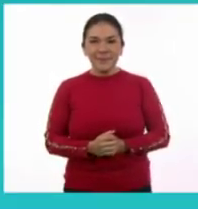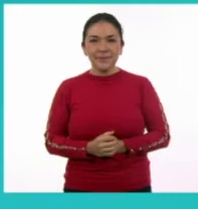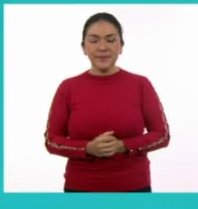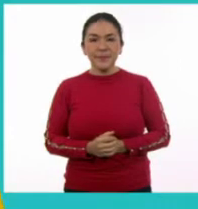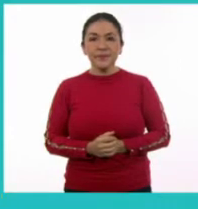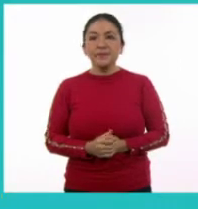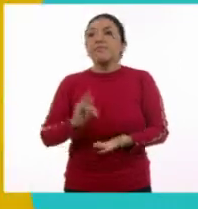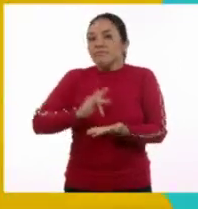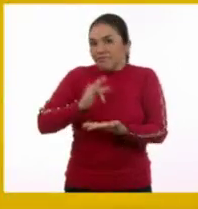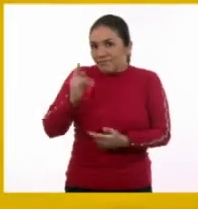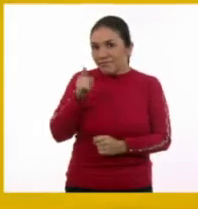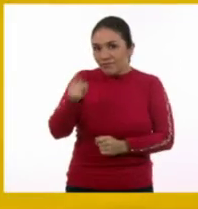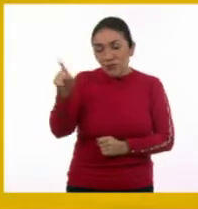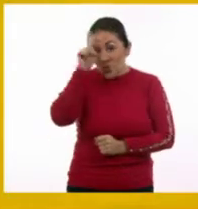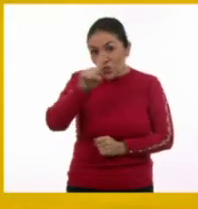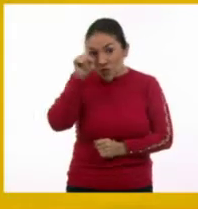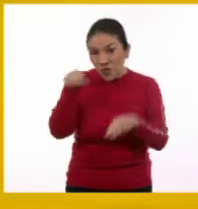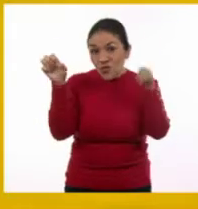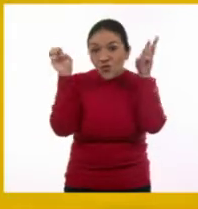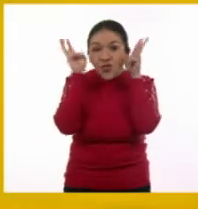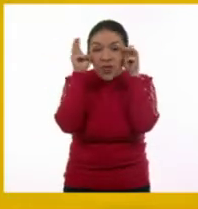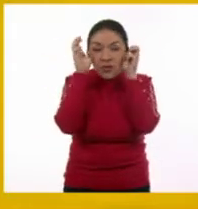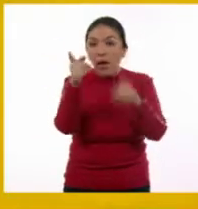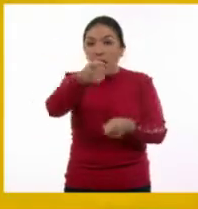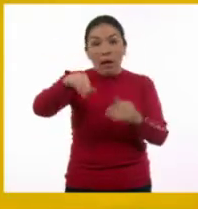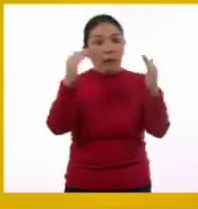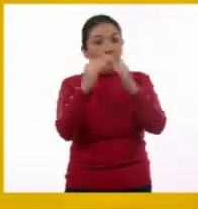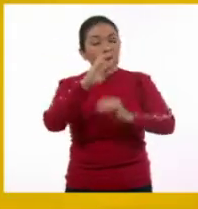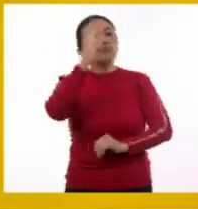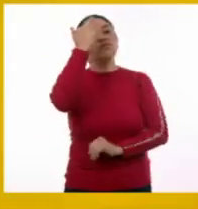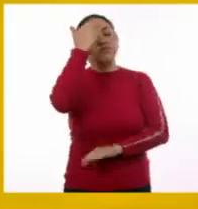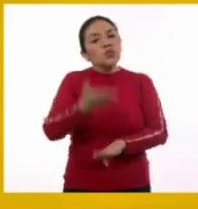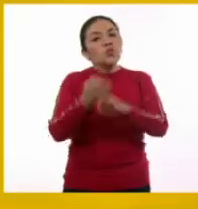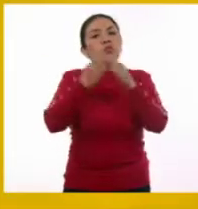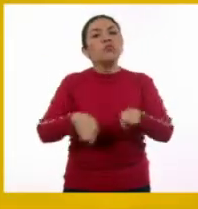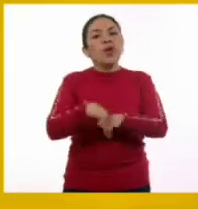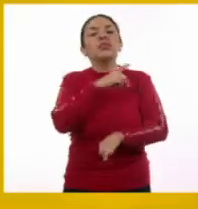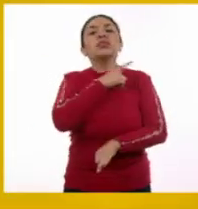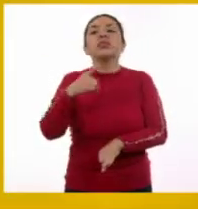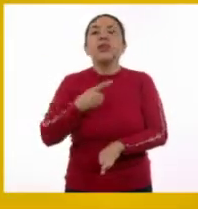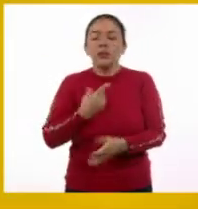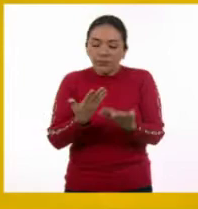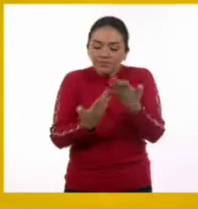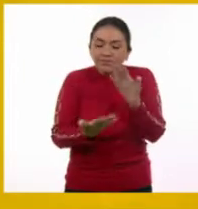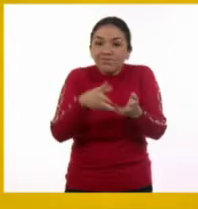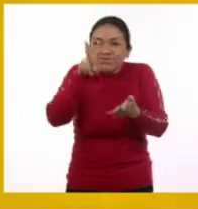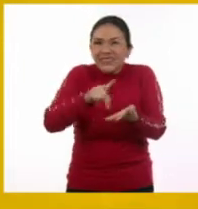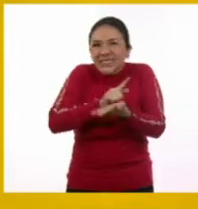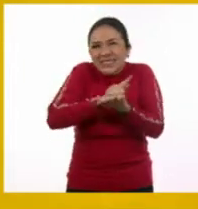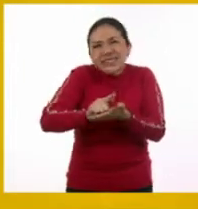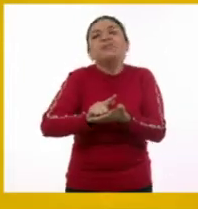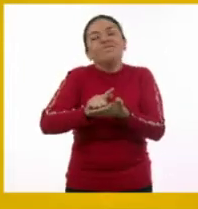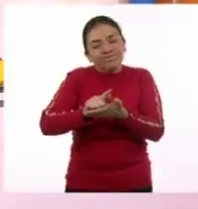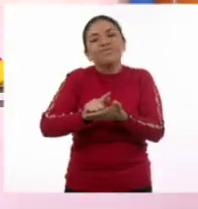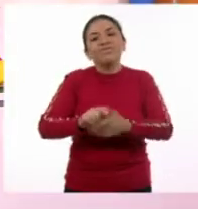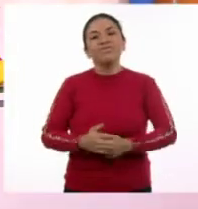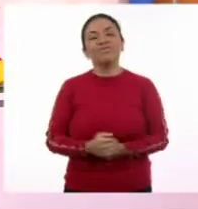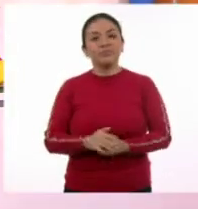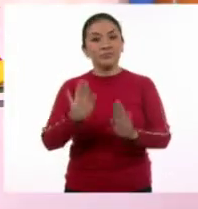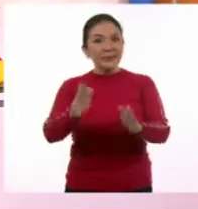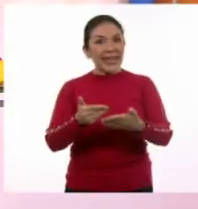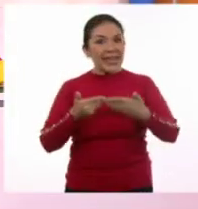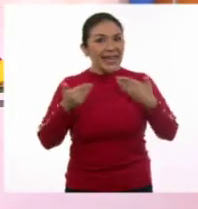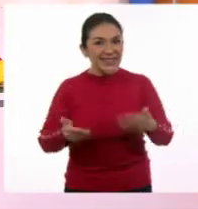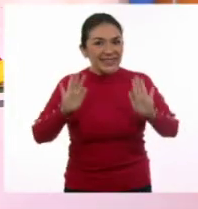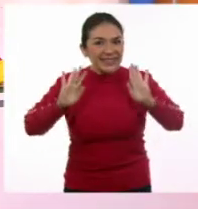gracias a julito por tu recomendación y en casa recuerden que es muy importante mantener muy limpias nuestras manos ahora